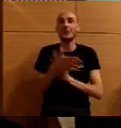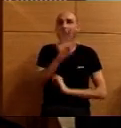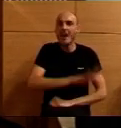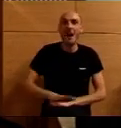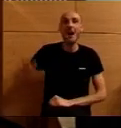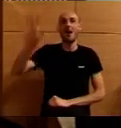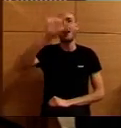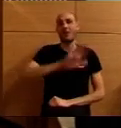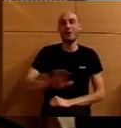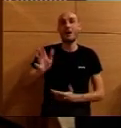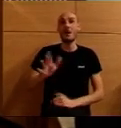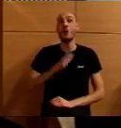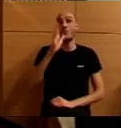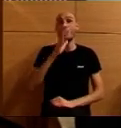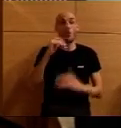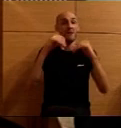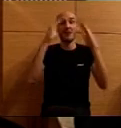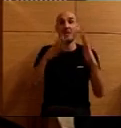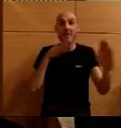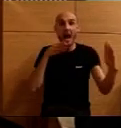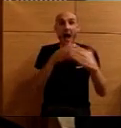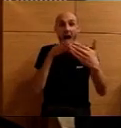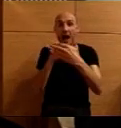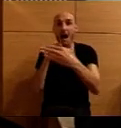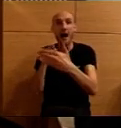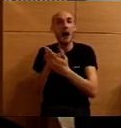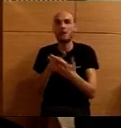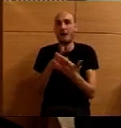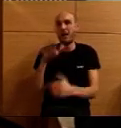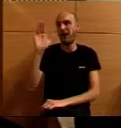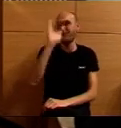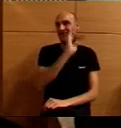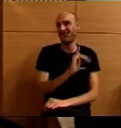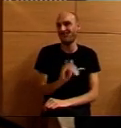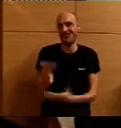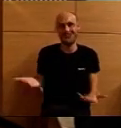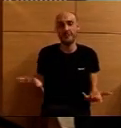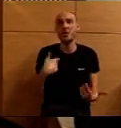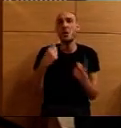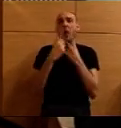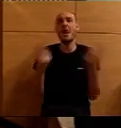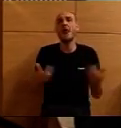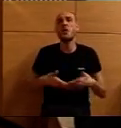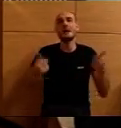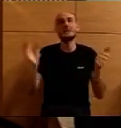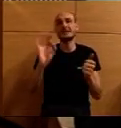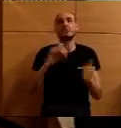que hay mucha dificultad en el acceso a la vivienda. No voy a extenderme más porque creo que además ya